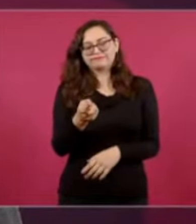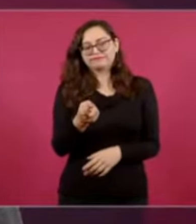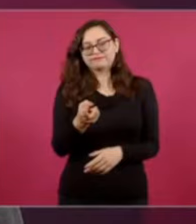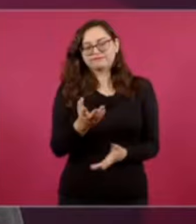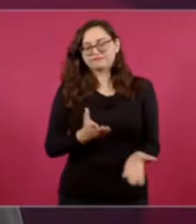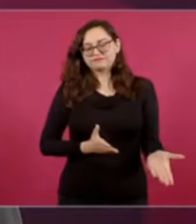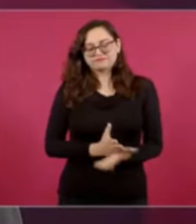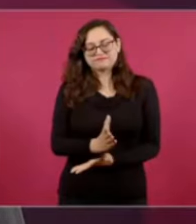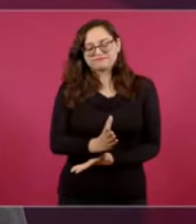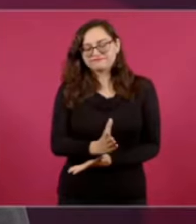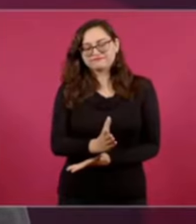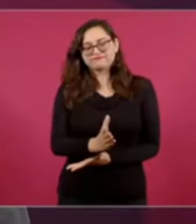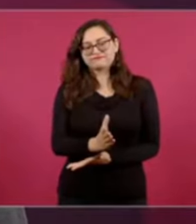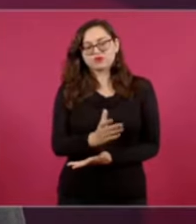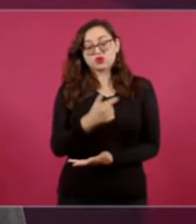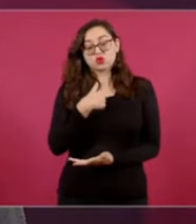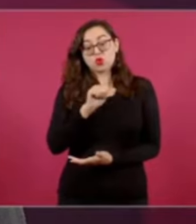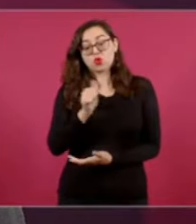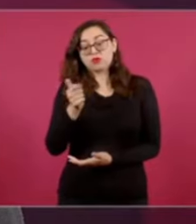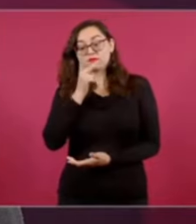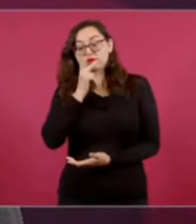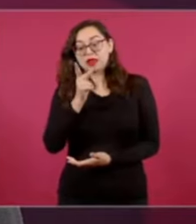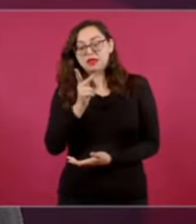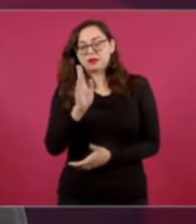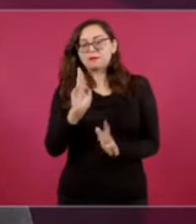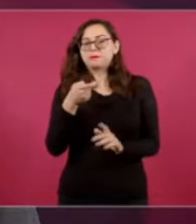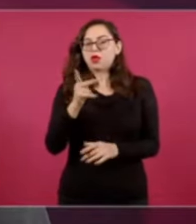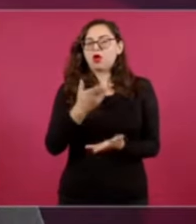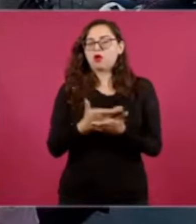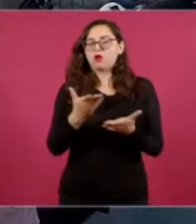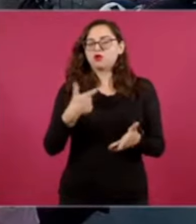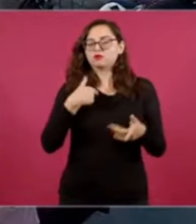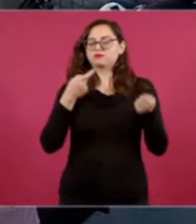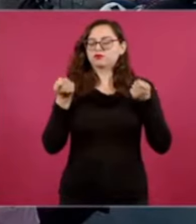Iba yo a usar otro término. Ya me he vuelto muy diplomático.